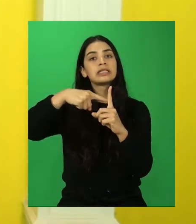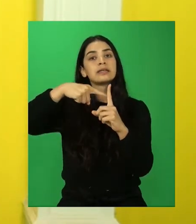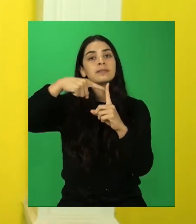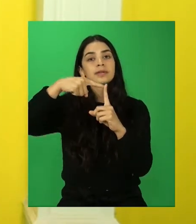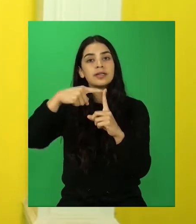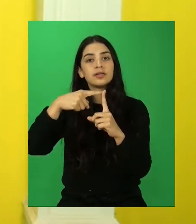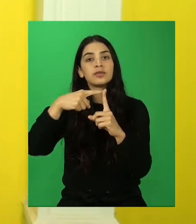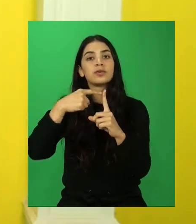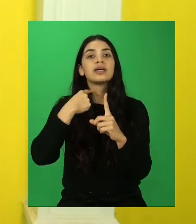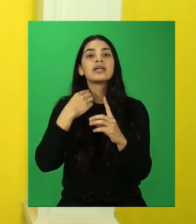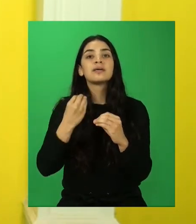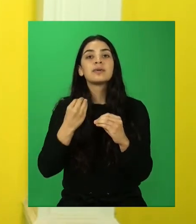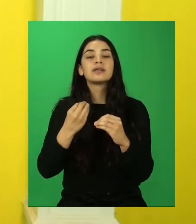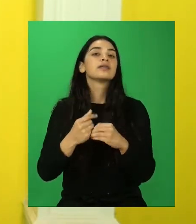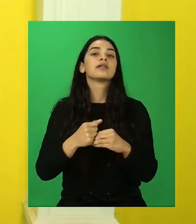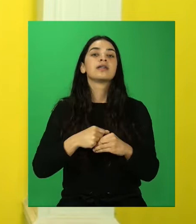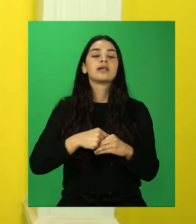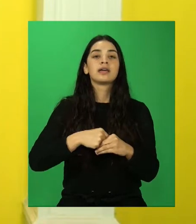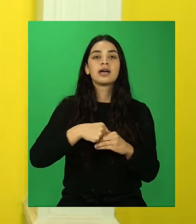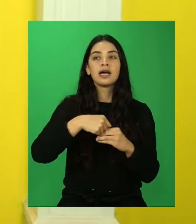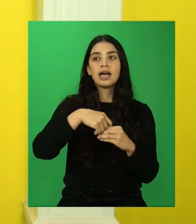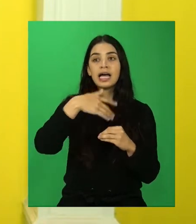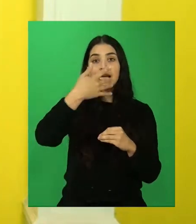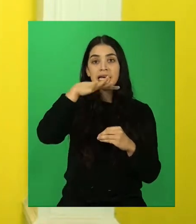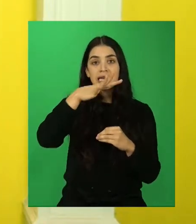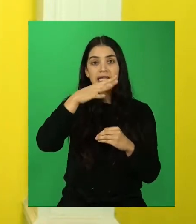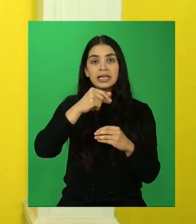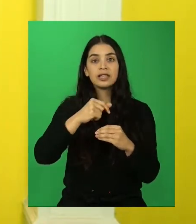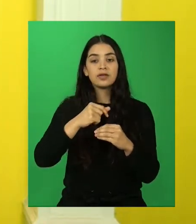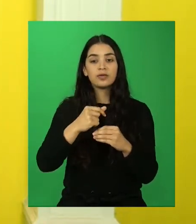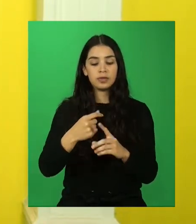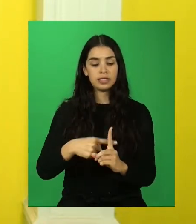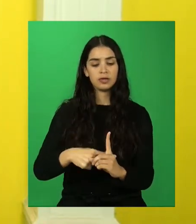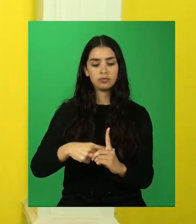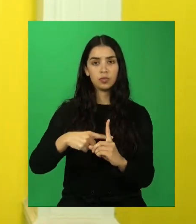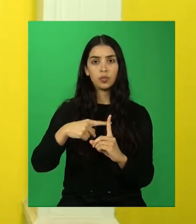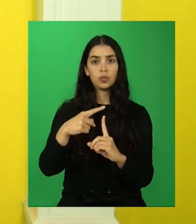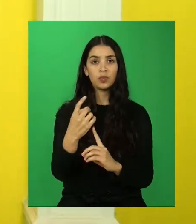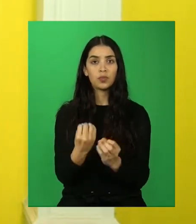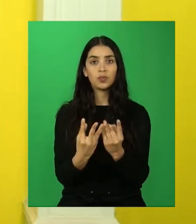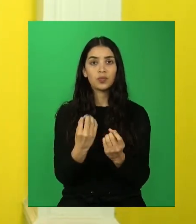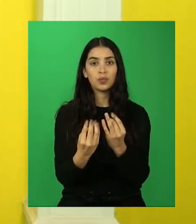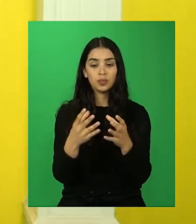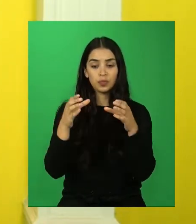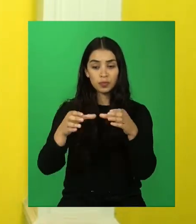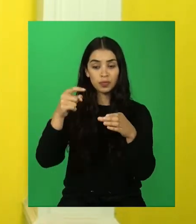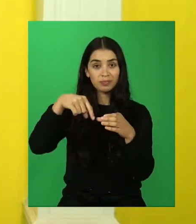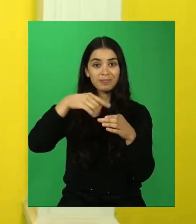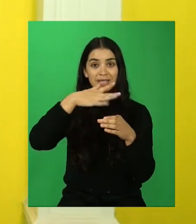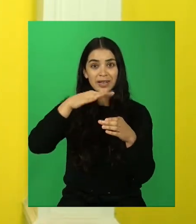estado líquido cuando se expone a altas temperaturas. Aquí